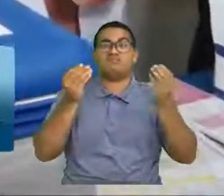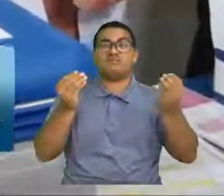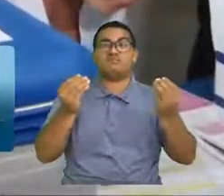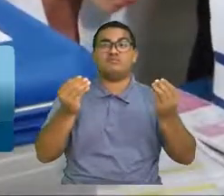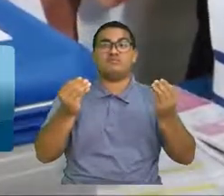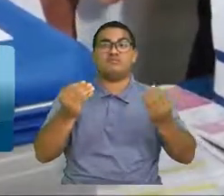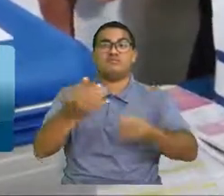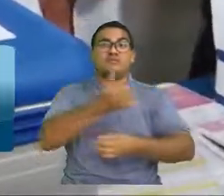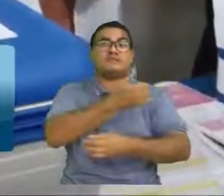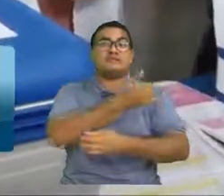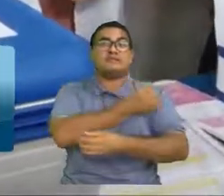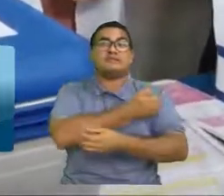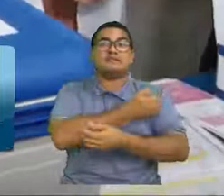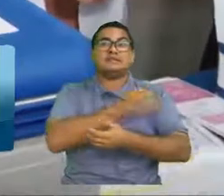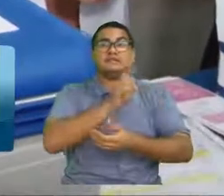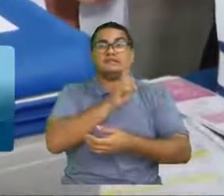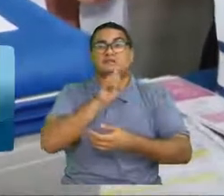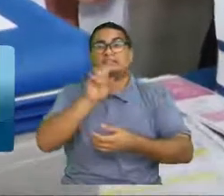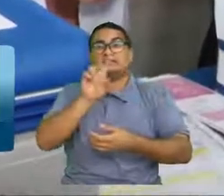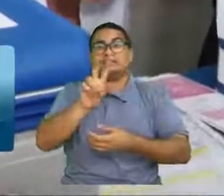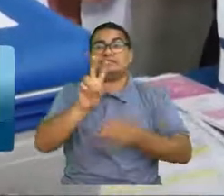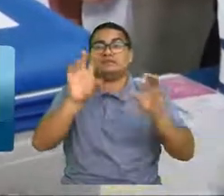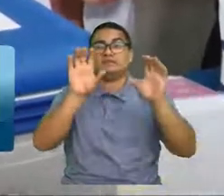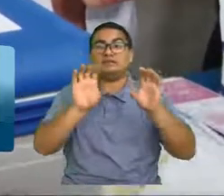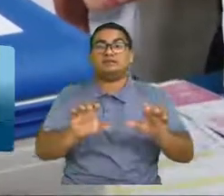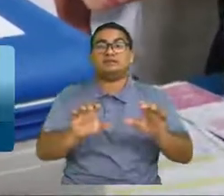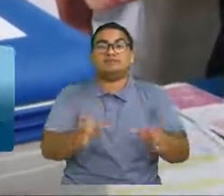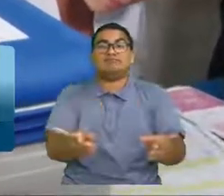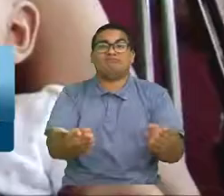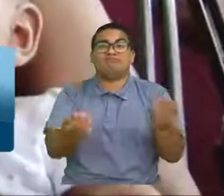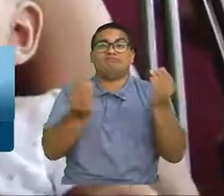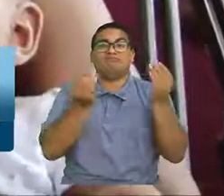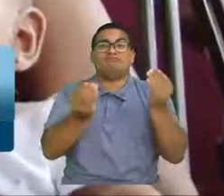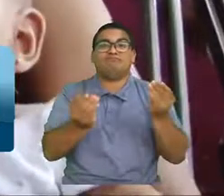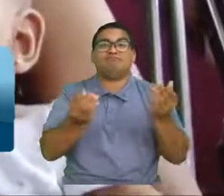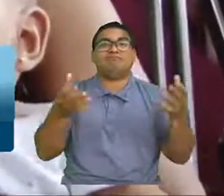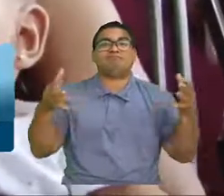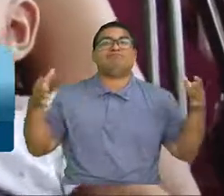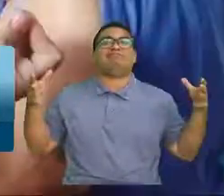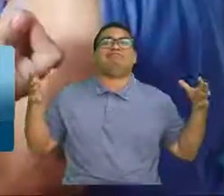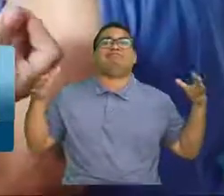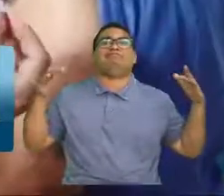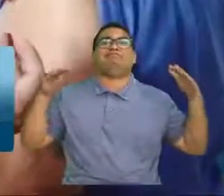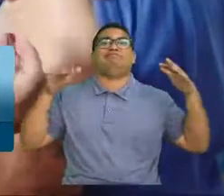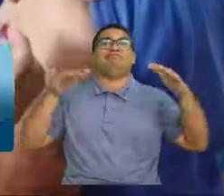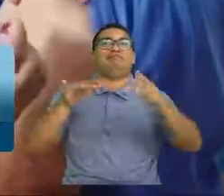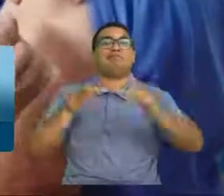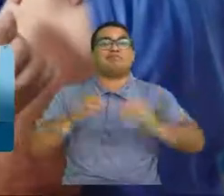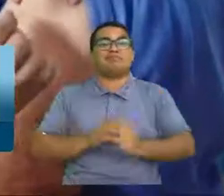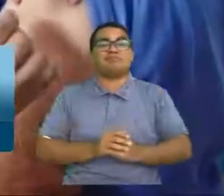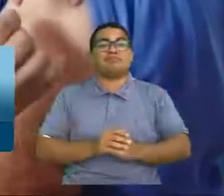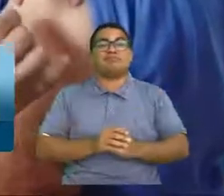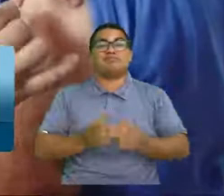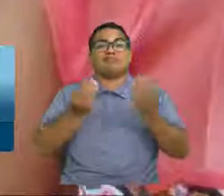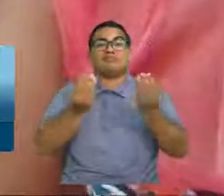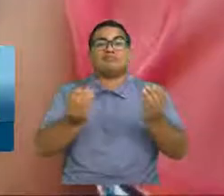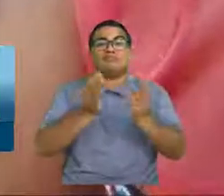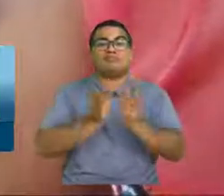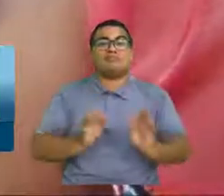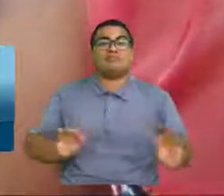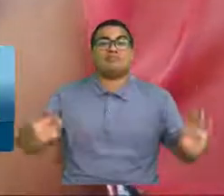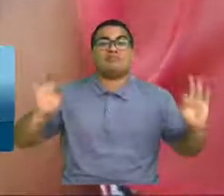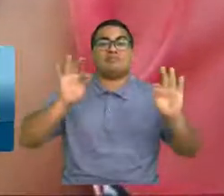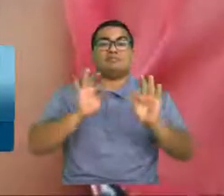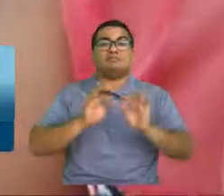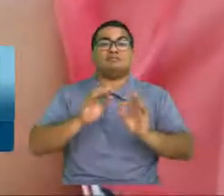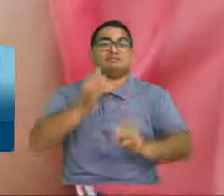abasto, ya eran las 12 del día y estaba llenísimo. Sí. Ahora, importante también que esta jornada de vacunación tiene la